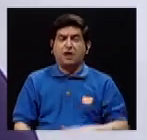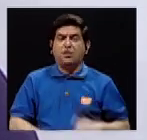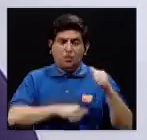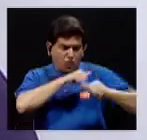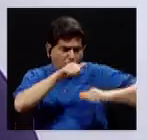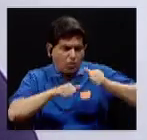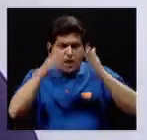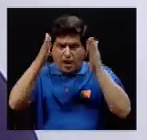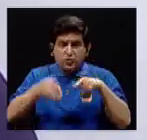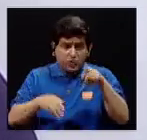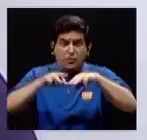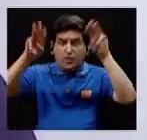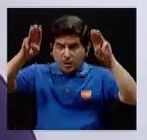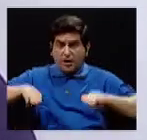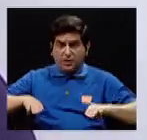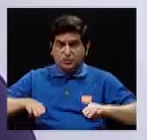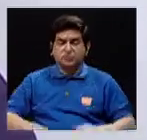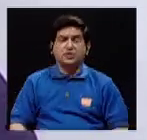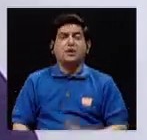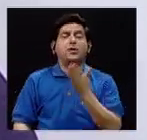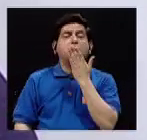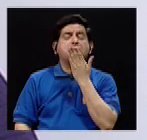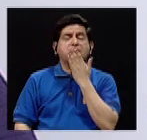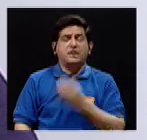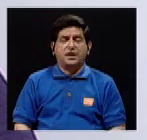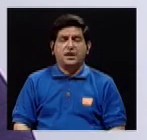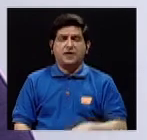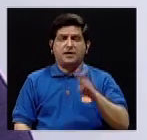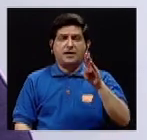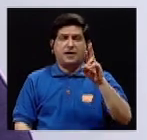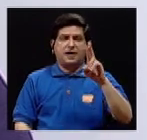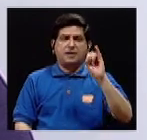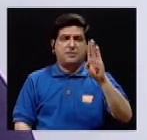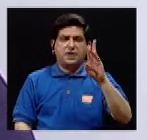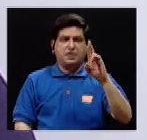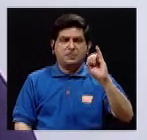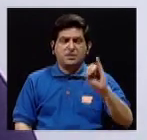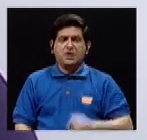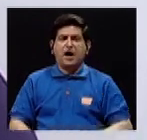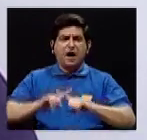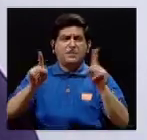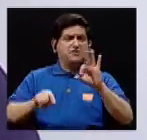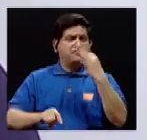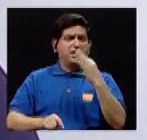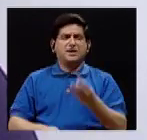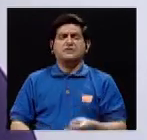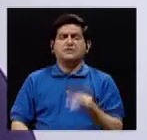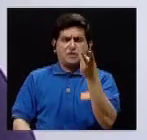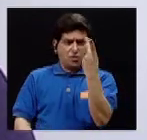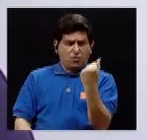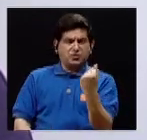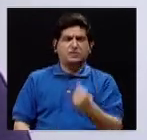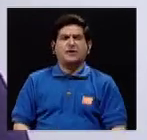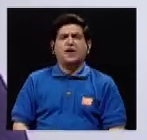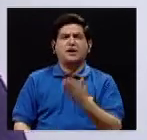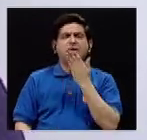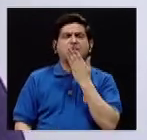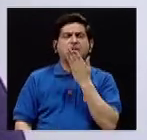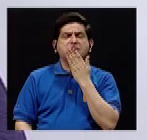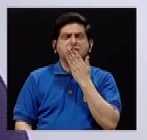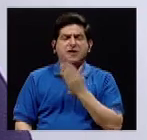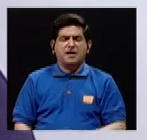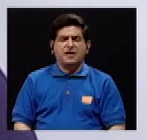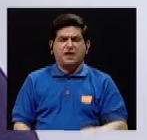antropóloga del museo que los indígenas briis tienen una forma de contar particular que los indígenas